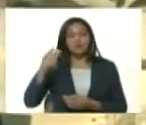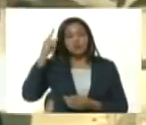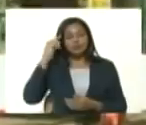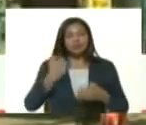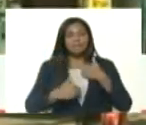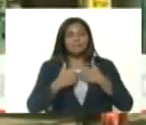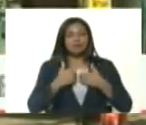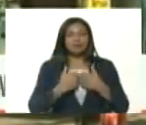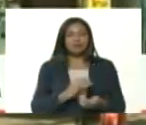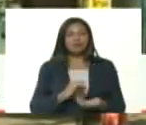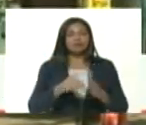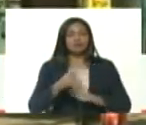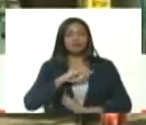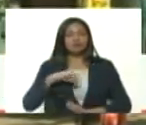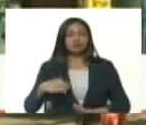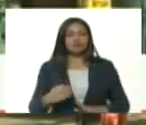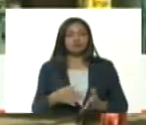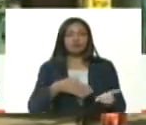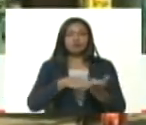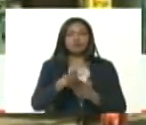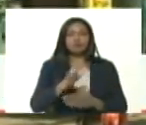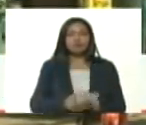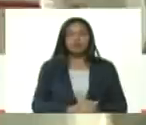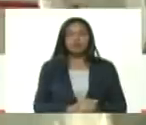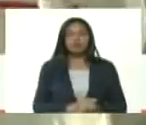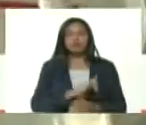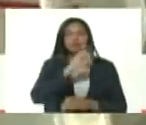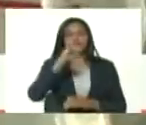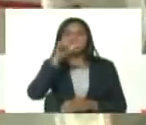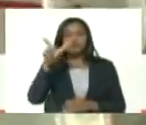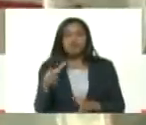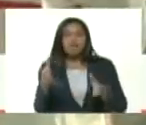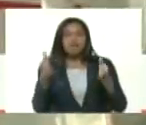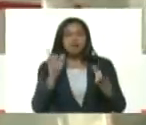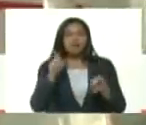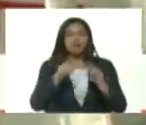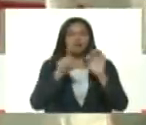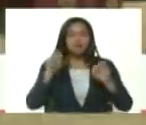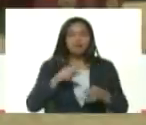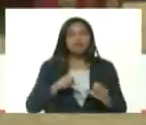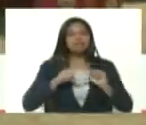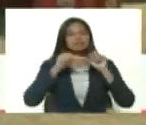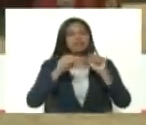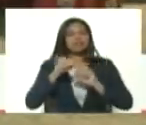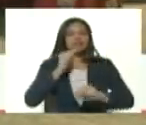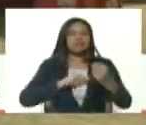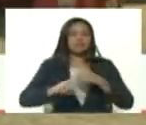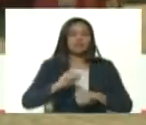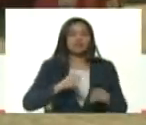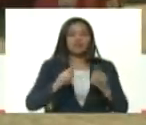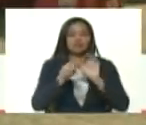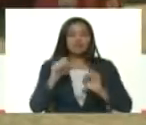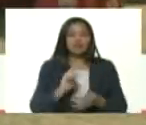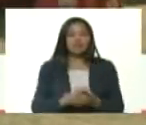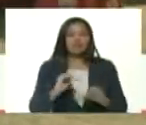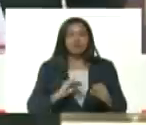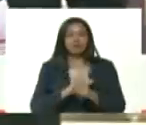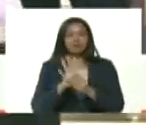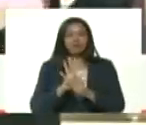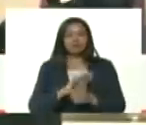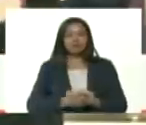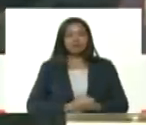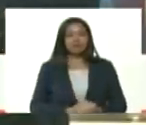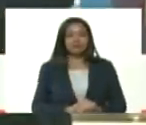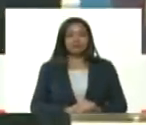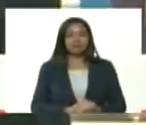miércoles, para que nosotros le demos la garantía a los zulianos, a las zulianas, de poder seguir defendiéndonos del coronavirus,